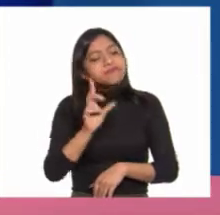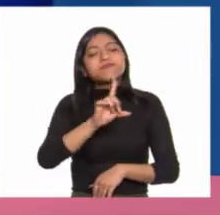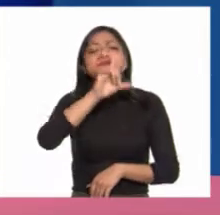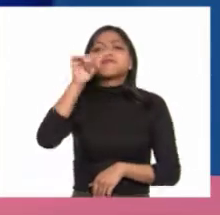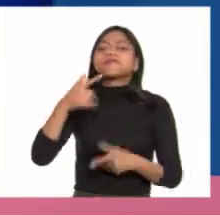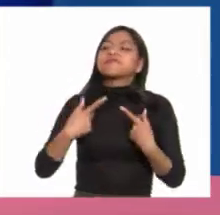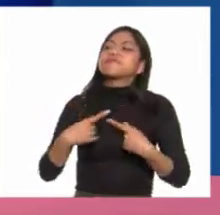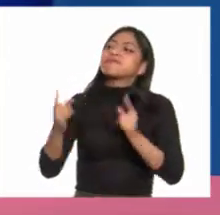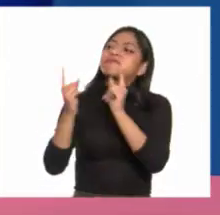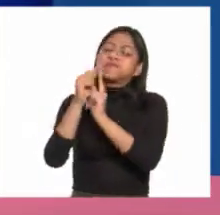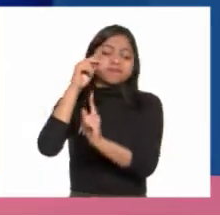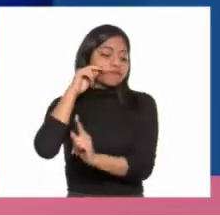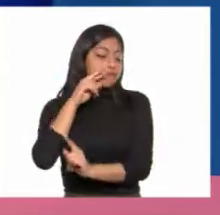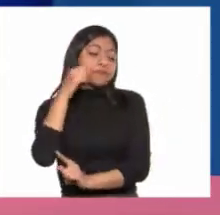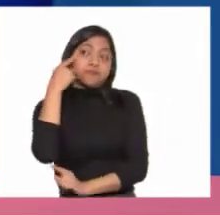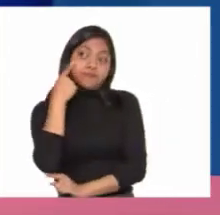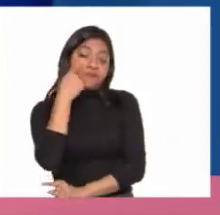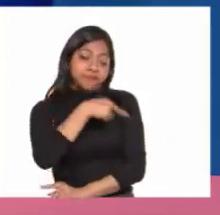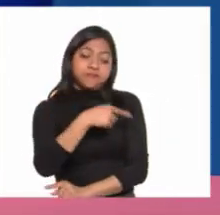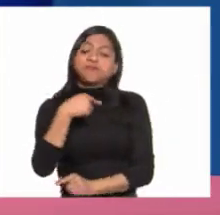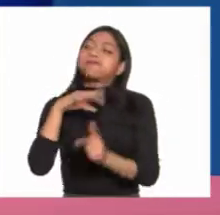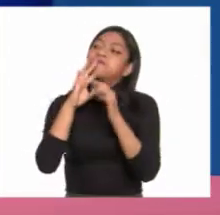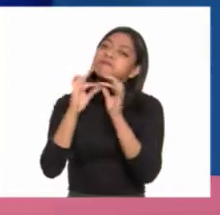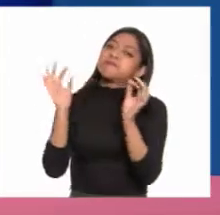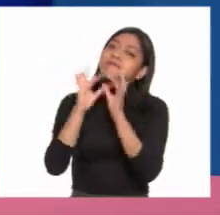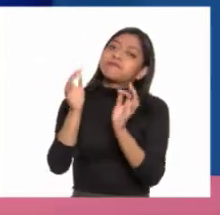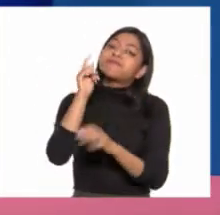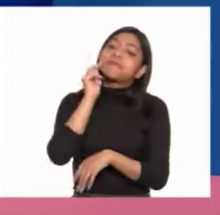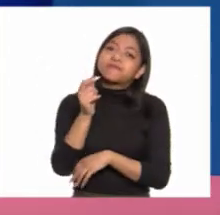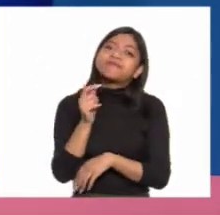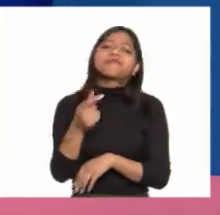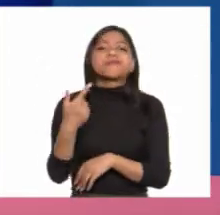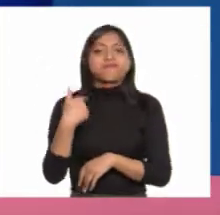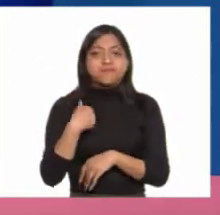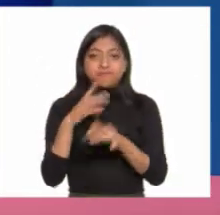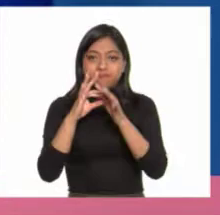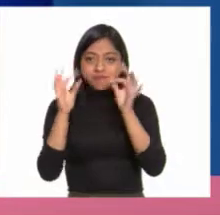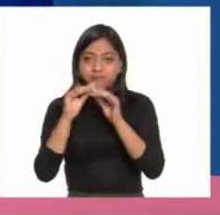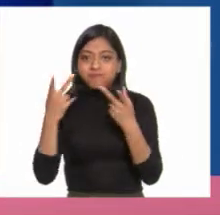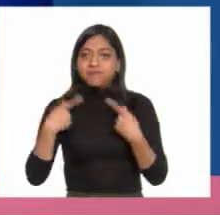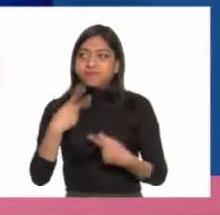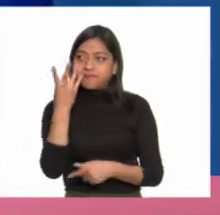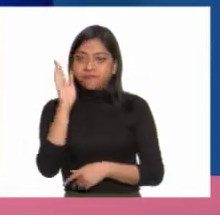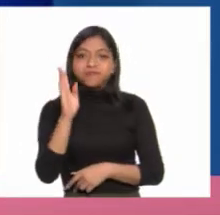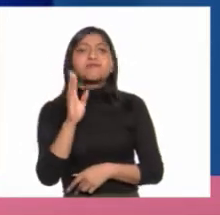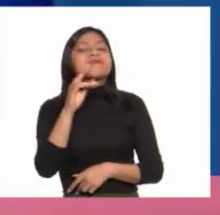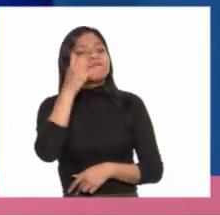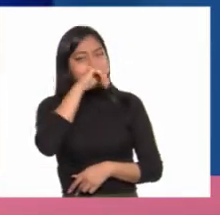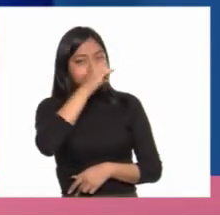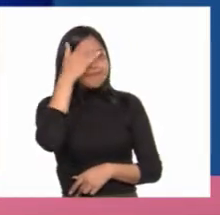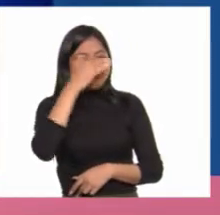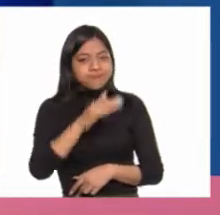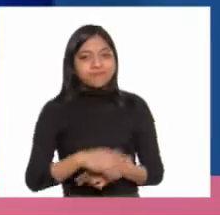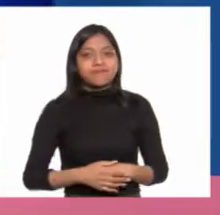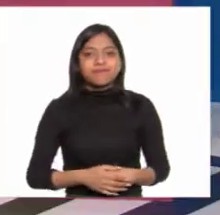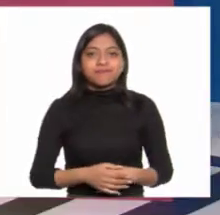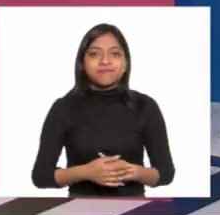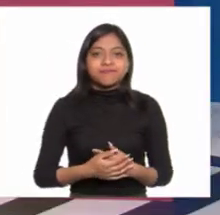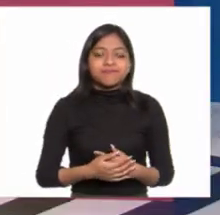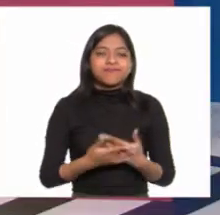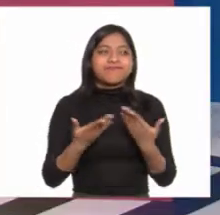estoy viendo y ya. El chiste es que los demás vean lo que yo estoy viendo, pero sin que ellos lo vean.